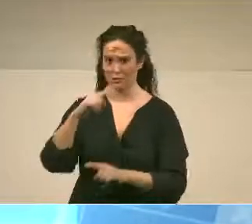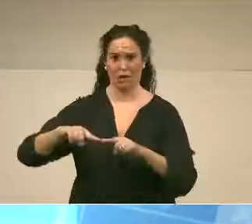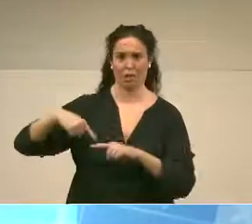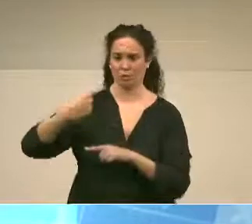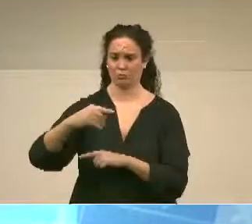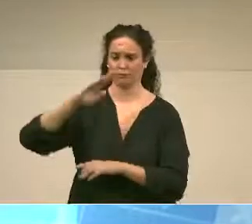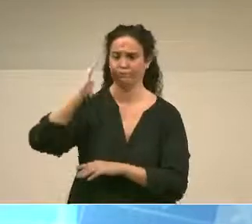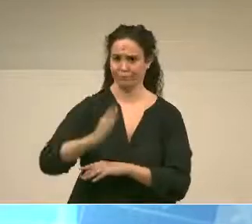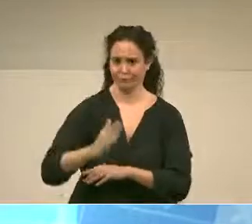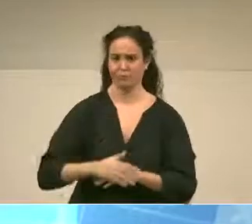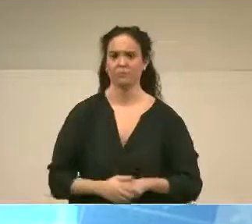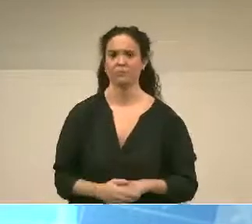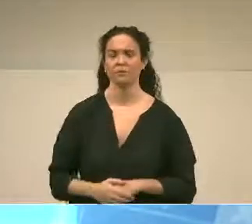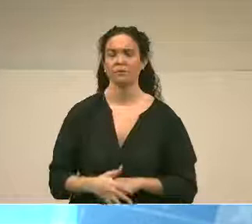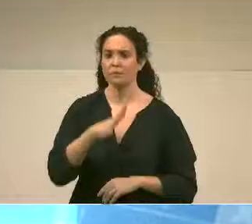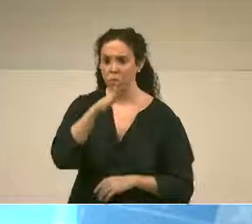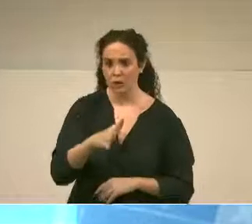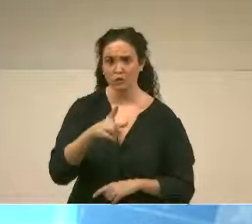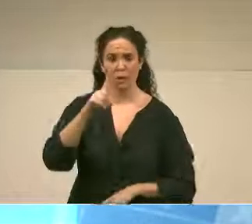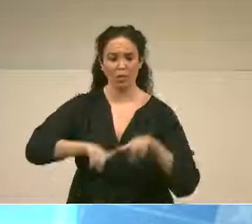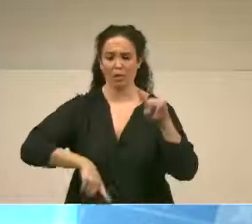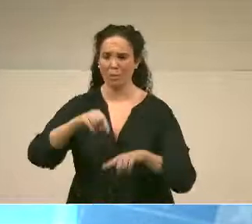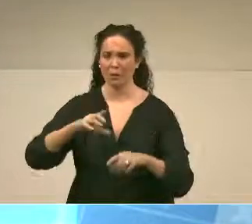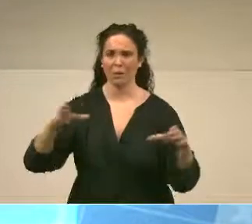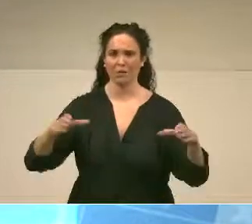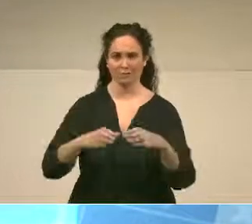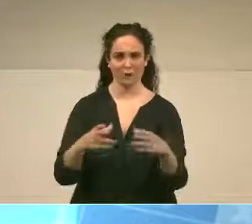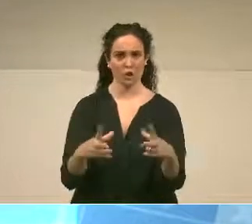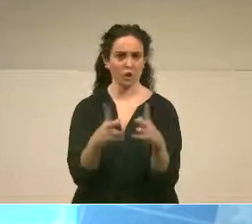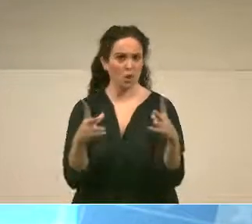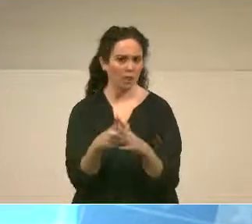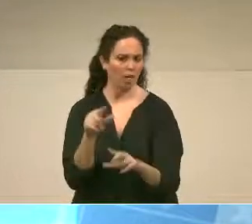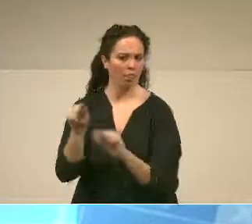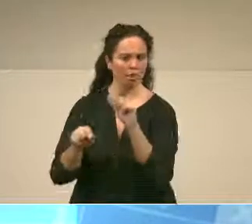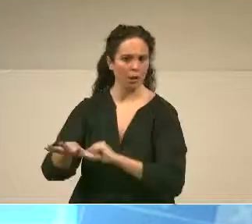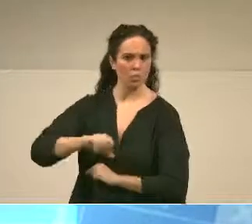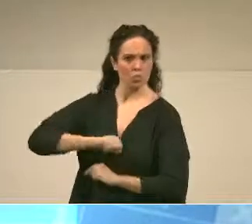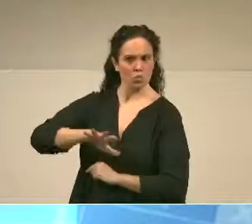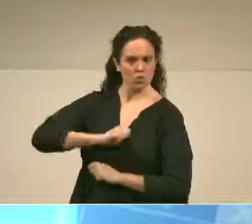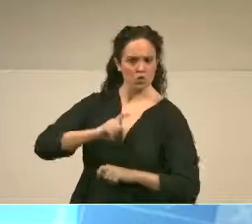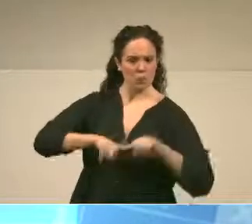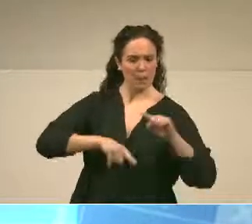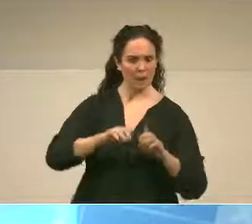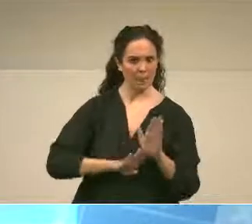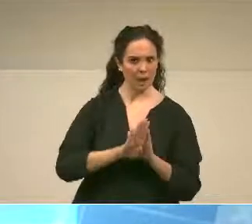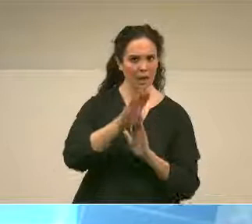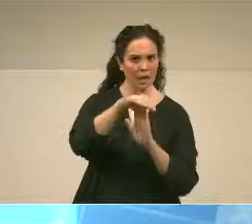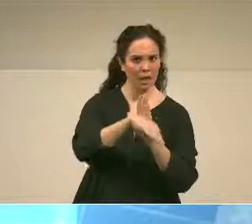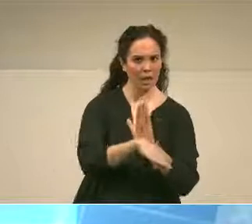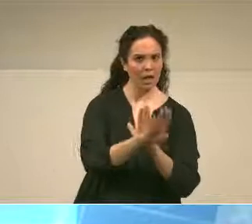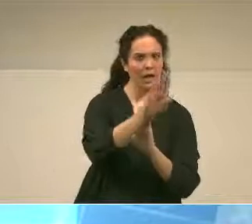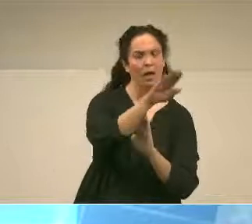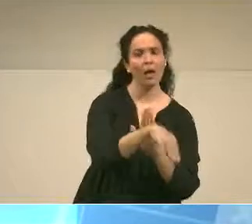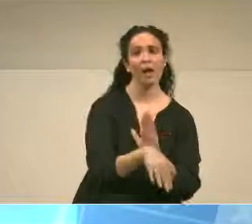que, según evolucionen los contagios comunitarios, podemos esperar un incremento de ingresos hospitalarios en